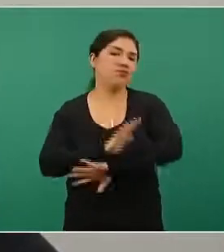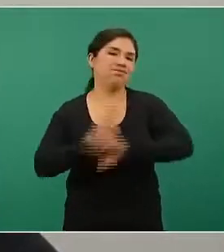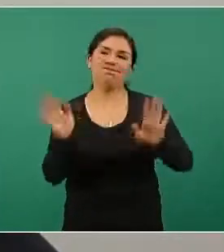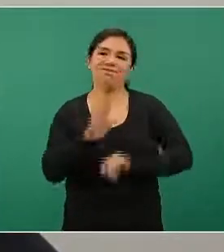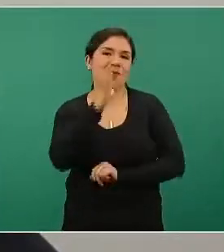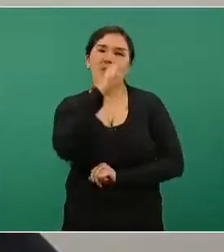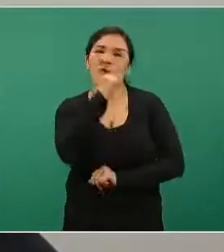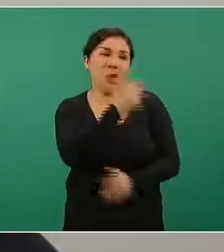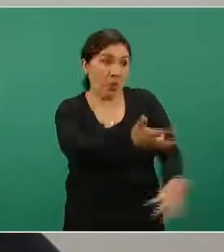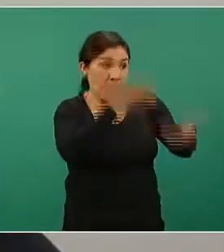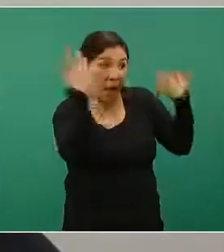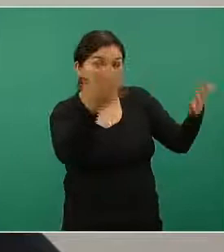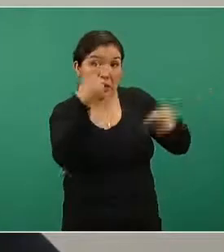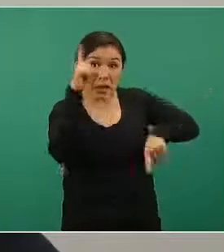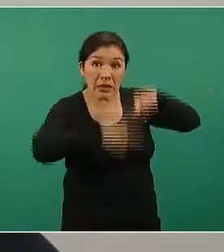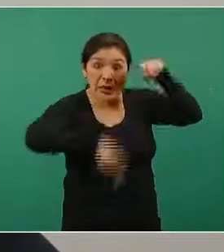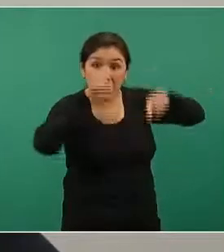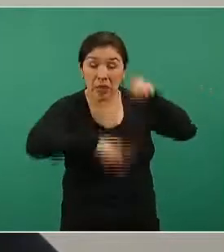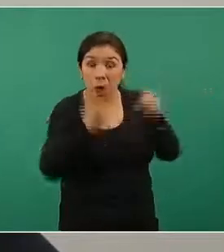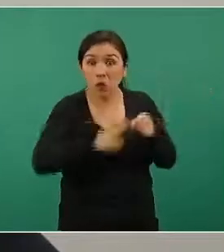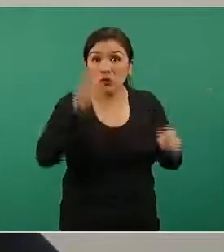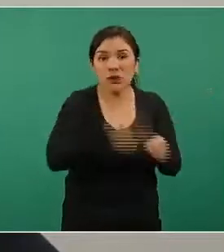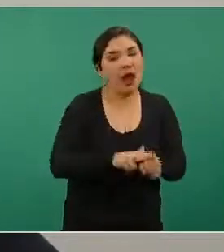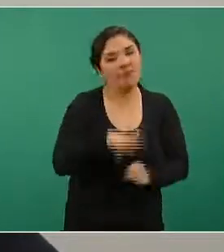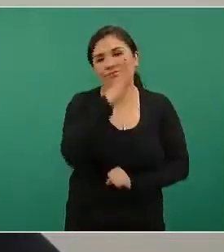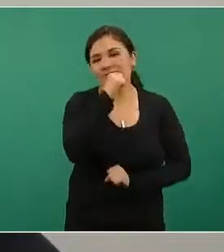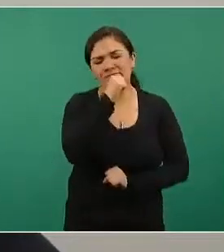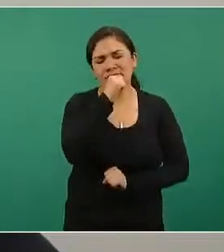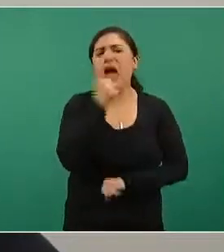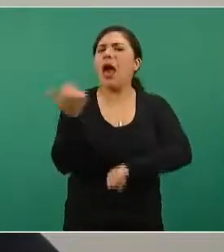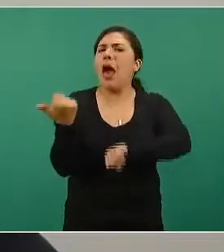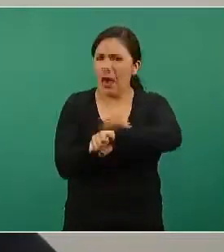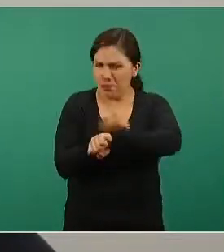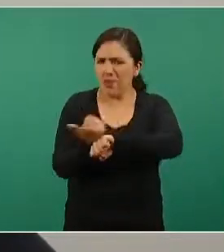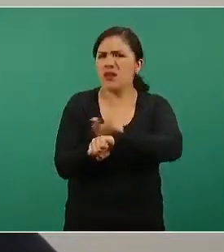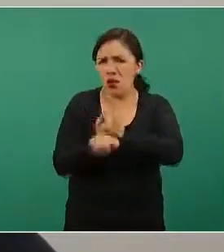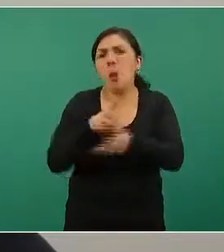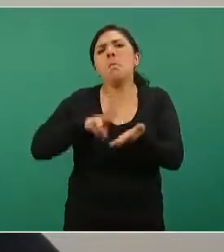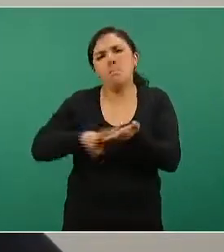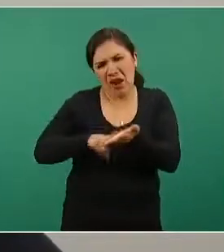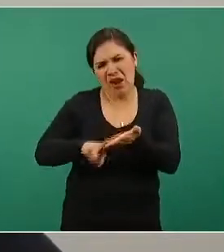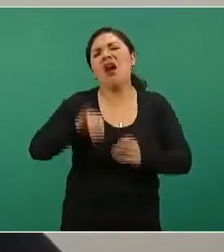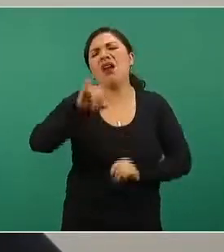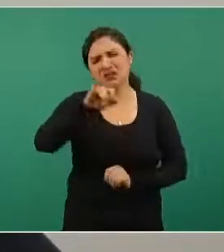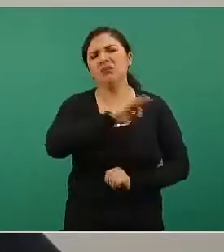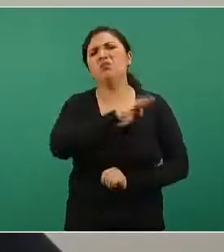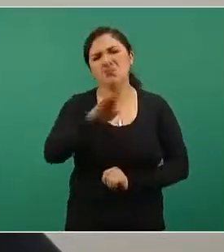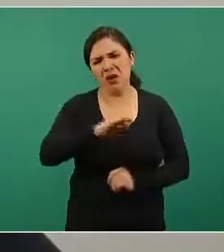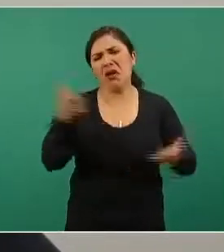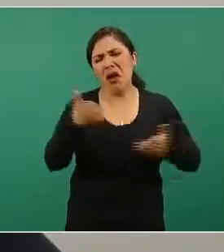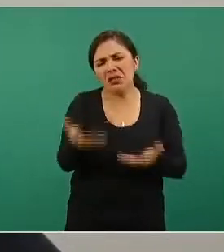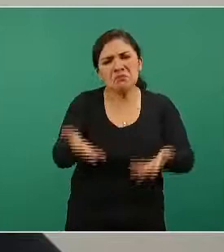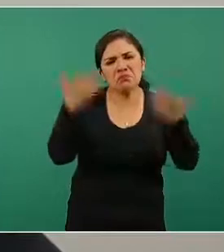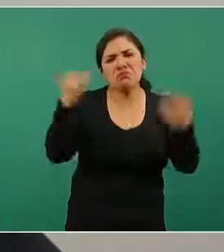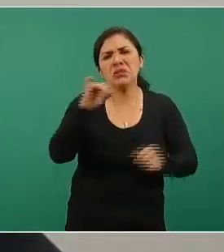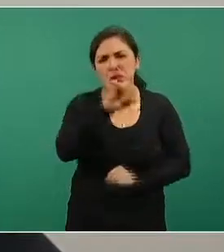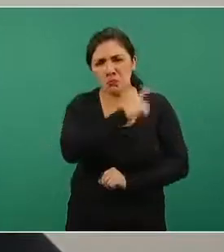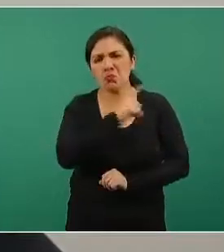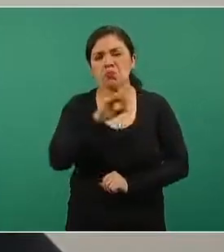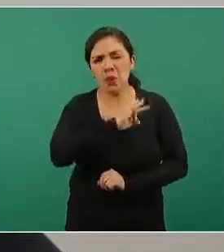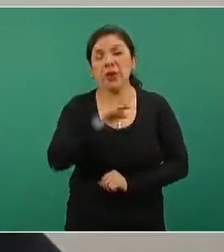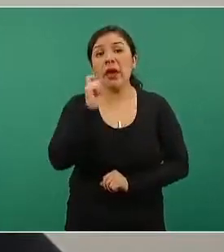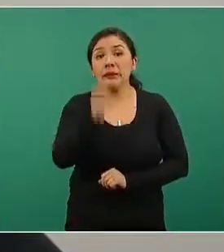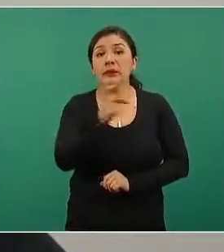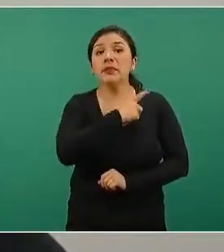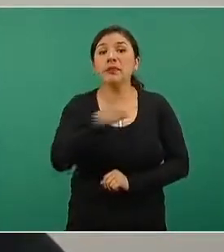puede iniciar ningún trabajo de reconversión, pero en amarillo y obviamente en verde sí se puede realizar. Debe de ser una